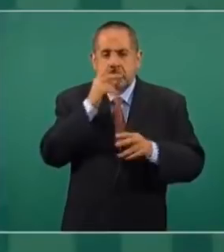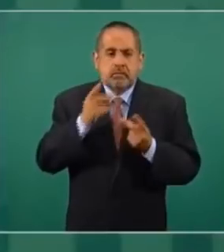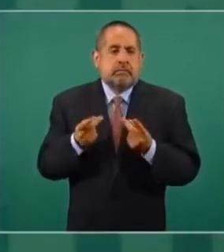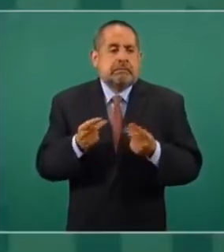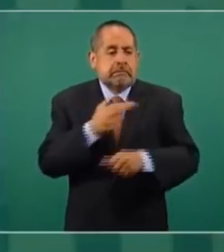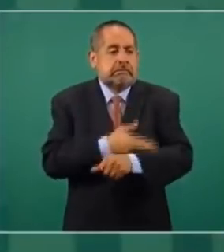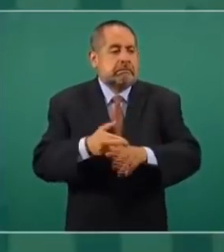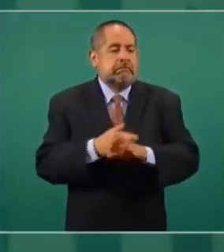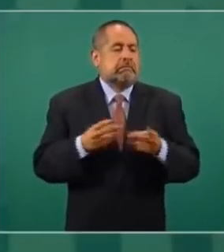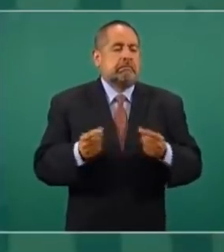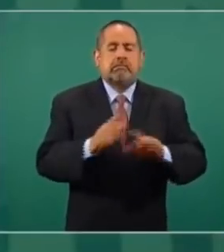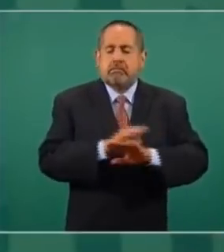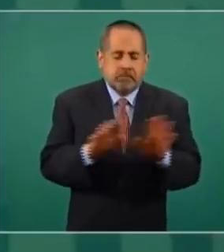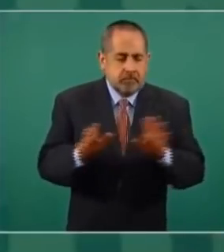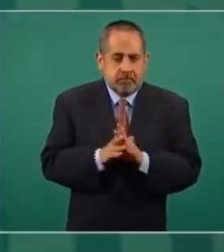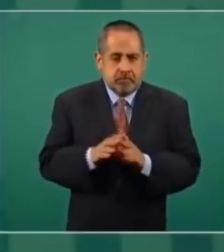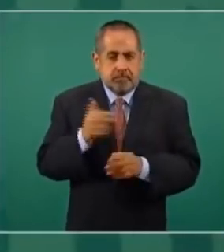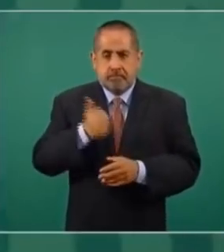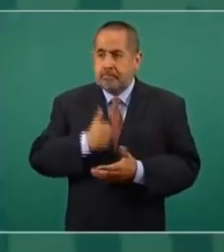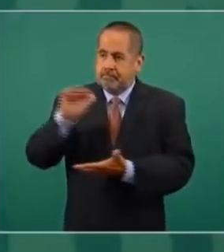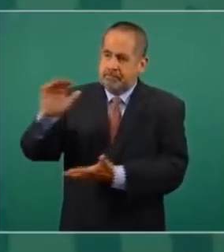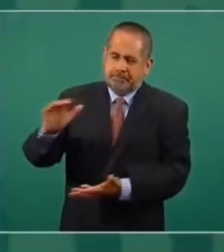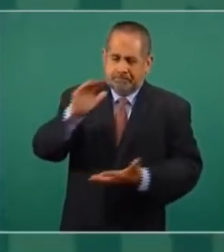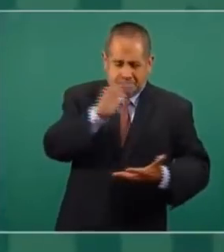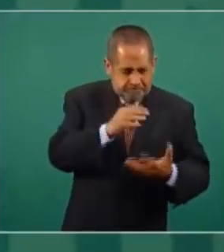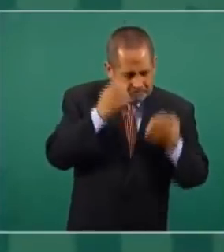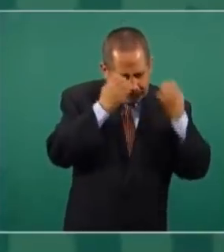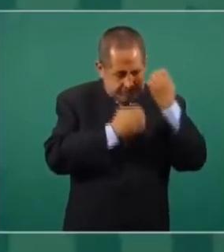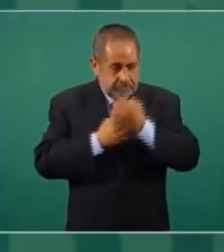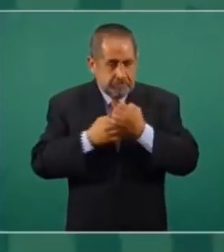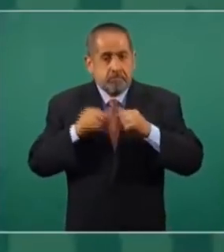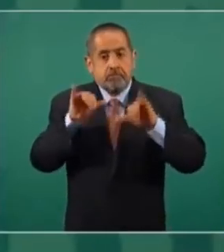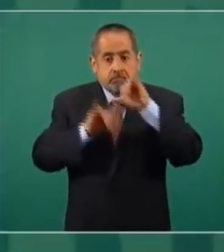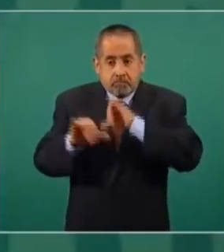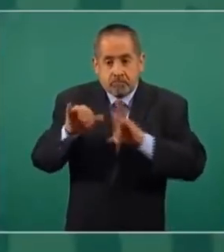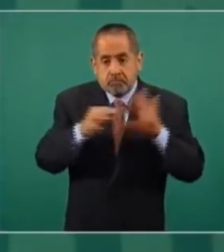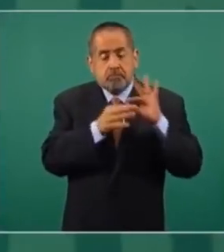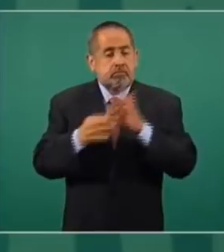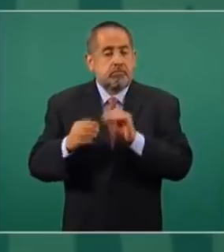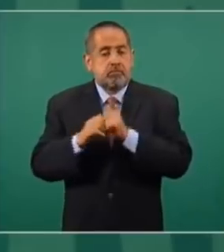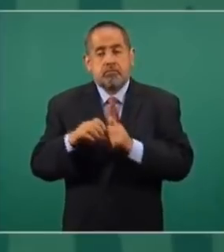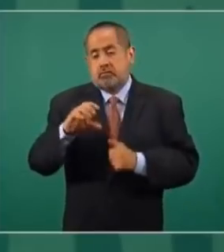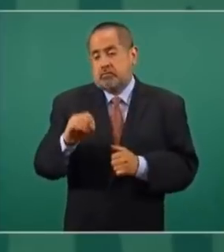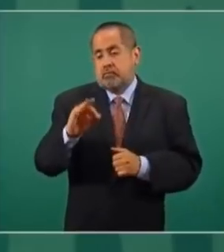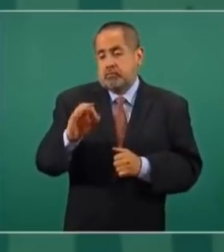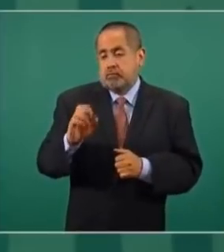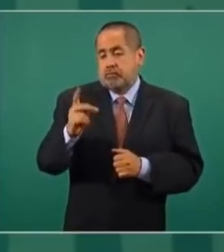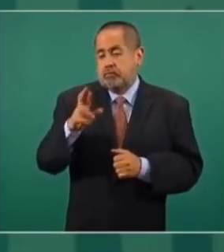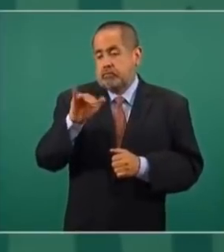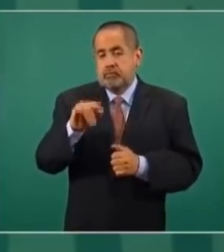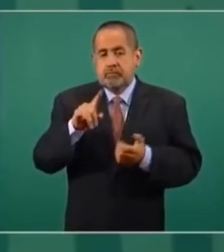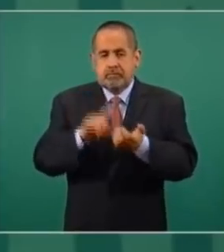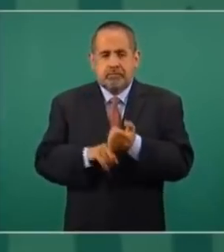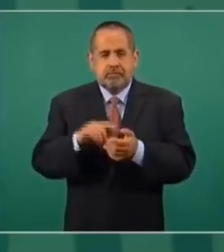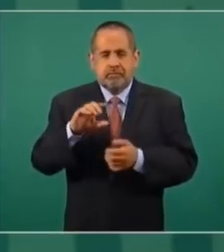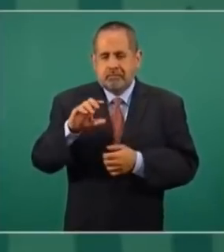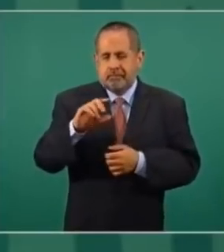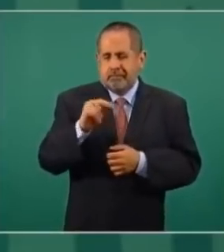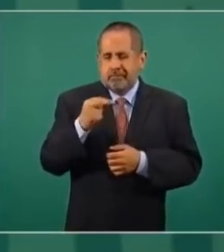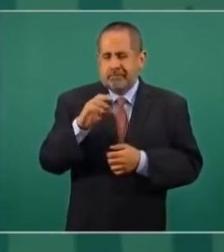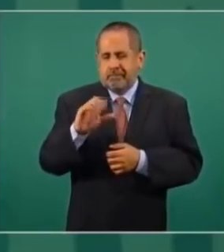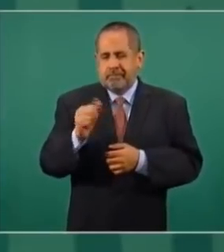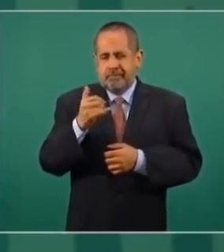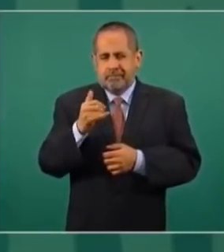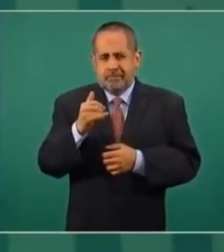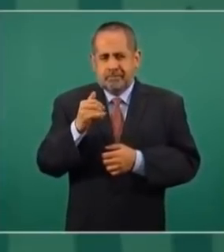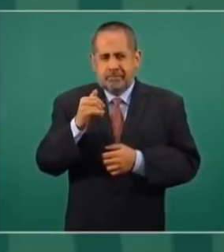acelerar. Cada lote lo tiene que medir un laboratorio que depende de COFEPRIS, las siglas son CAYAC, no